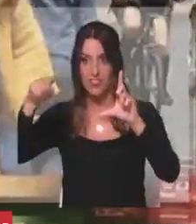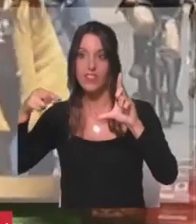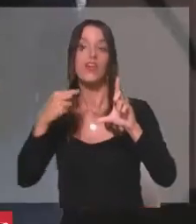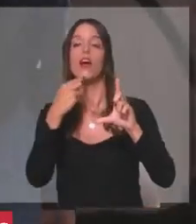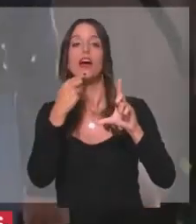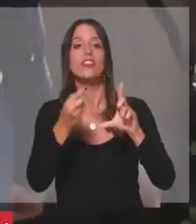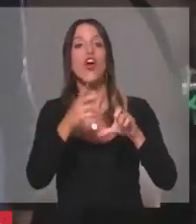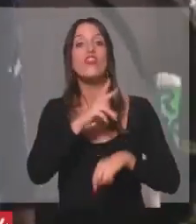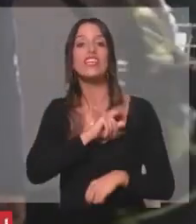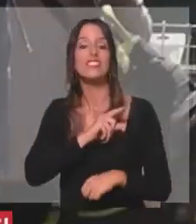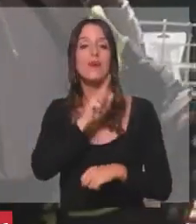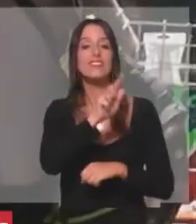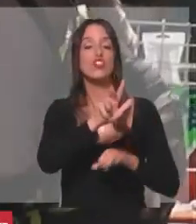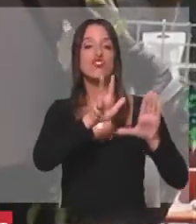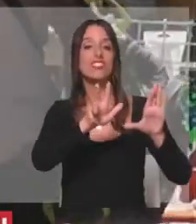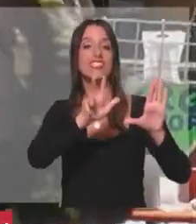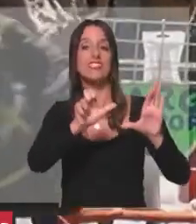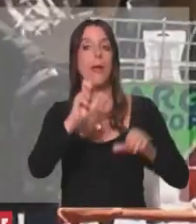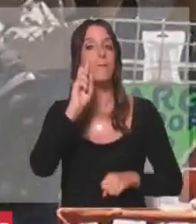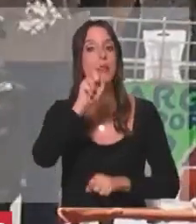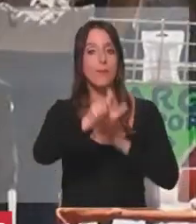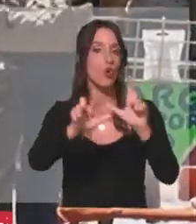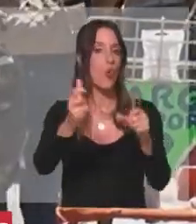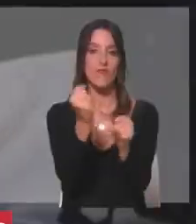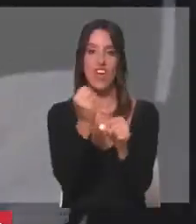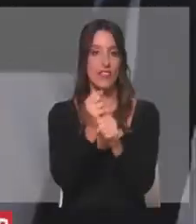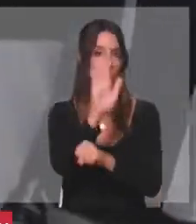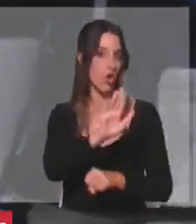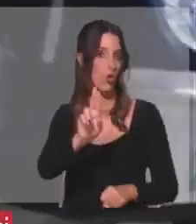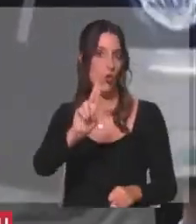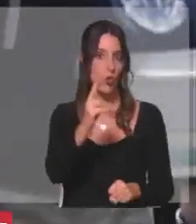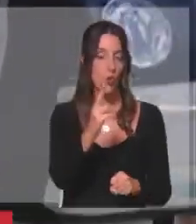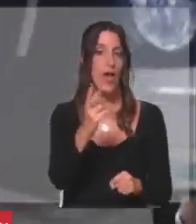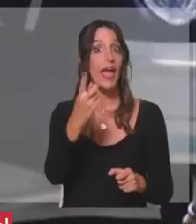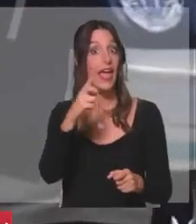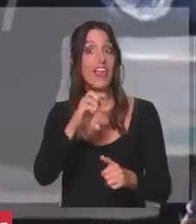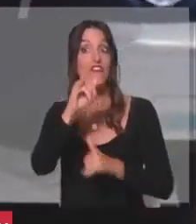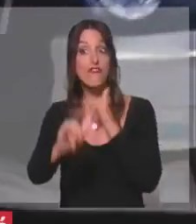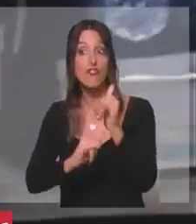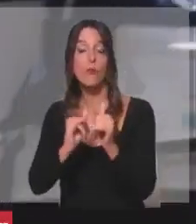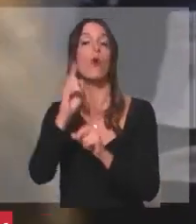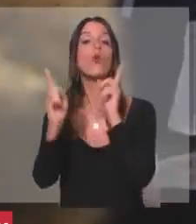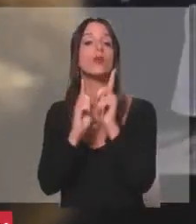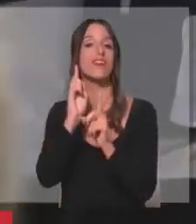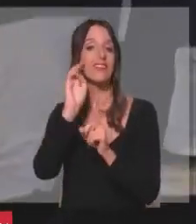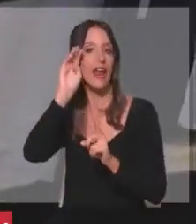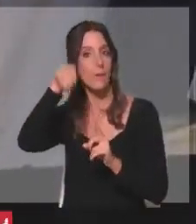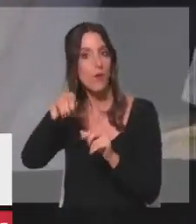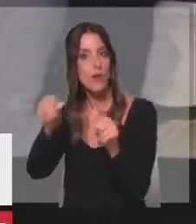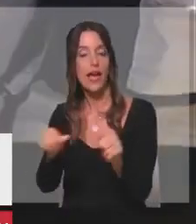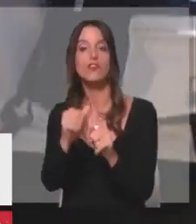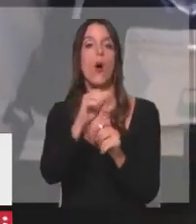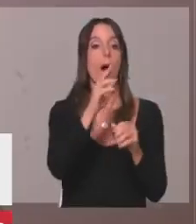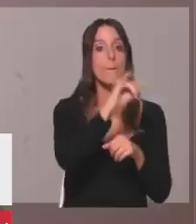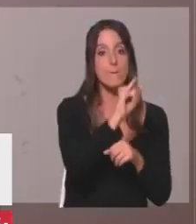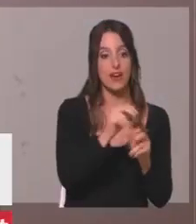diciembre había 186.000 personas desocupadas en Uruguay. Y según un informe de la Universidad de la República, Entre marzo